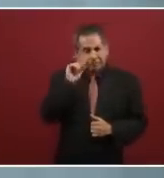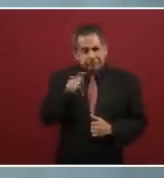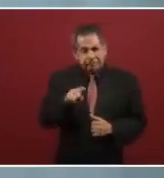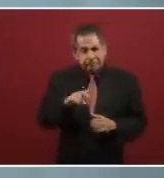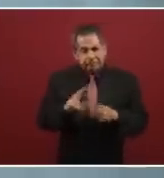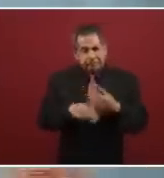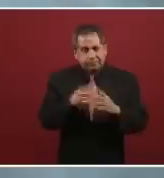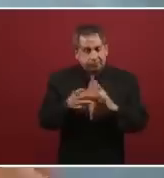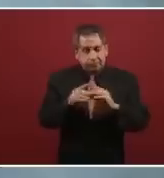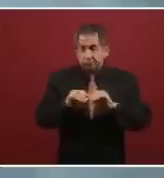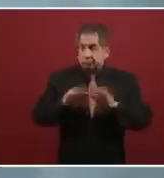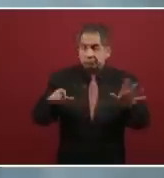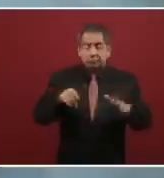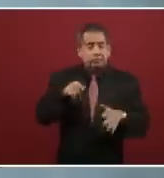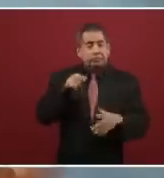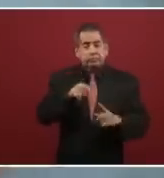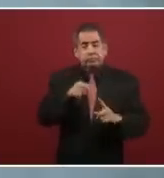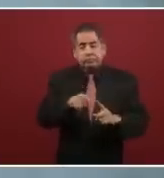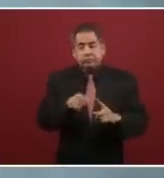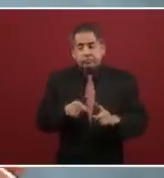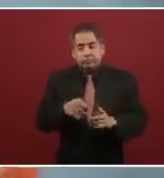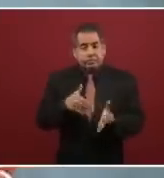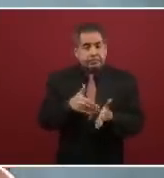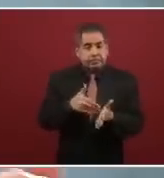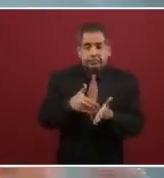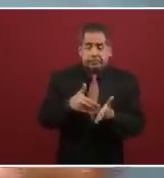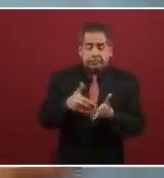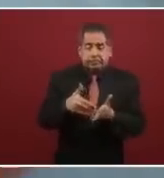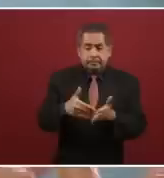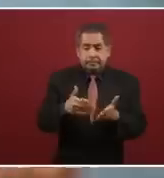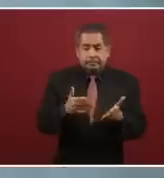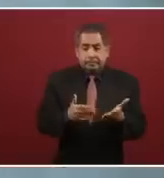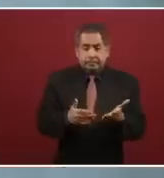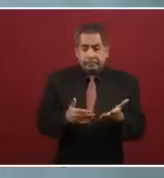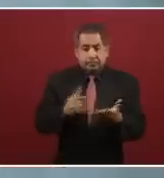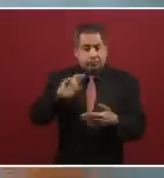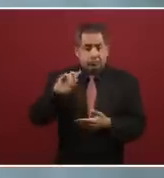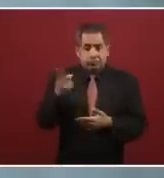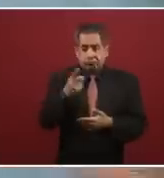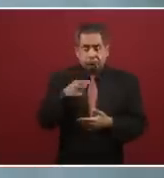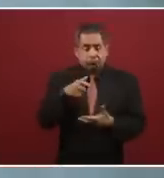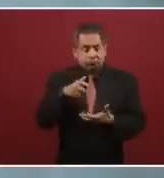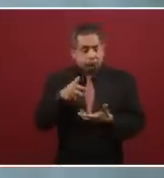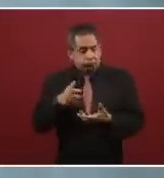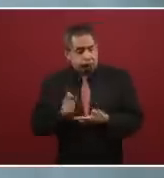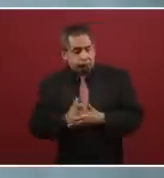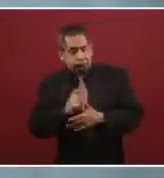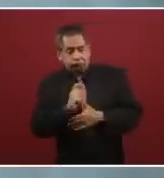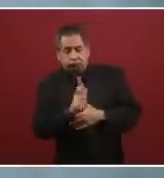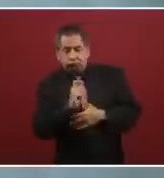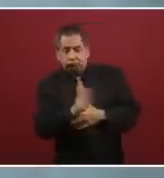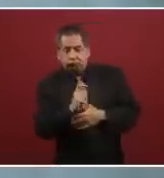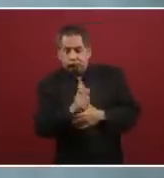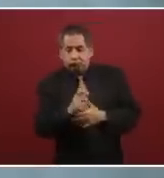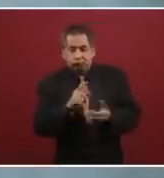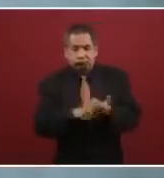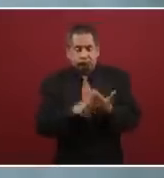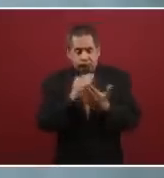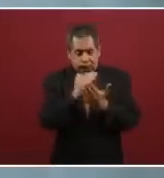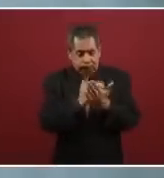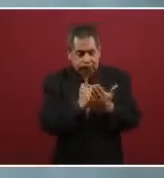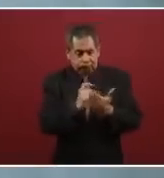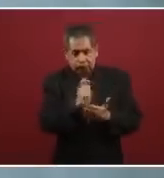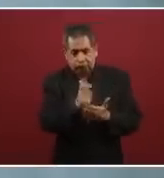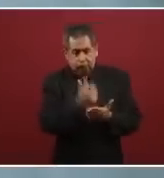se revela que son millones de dólares los que se está pagando en la nómina, y usted